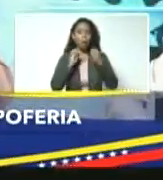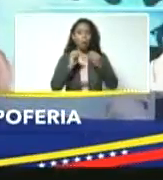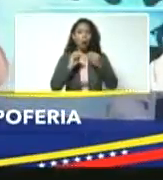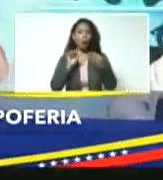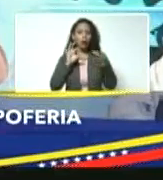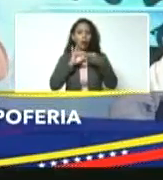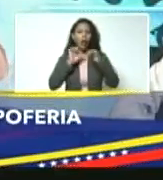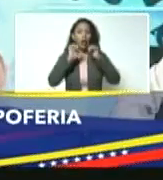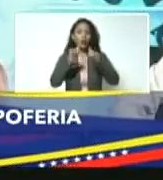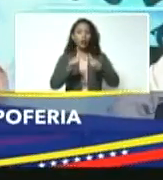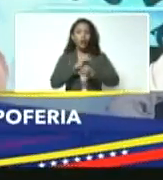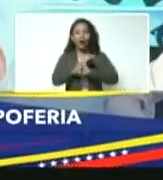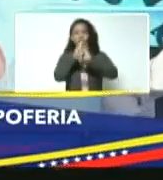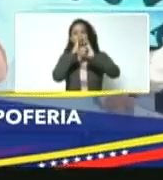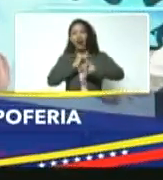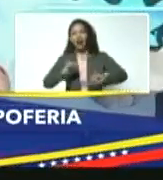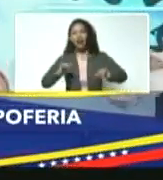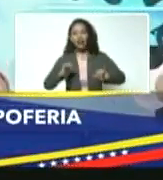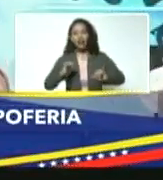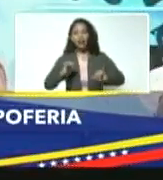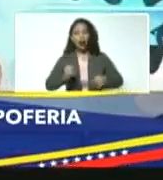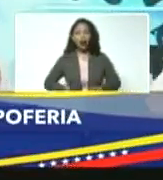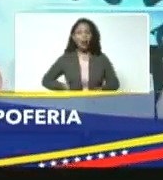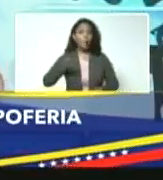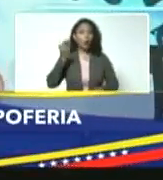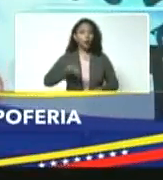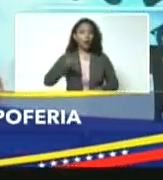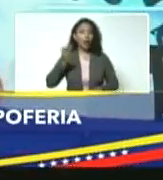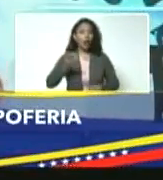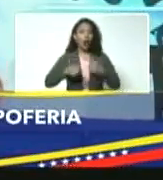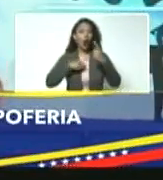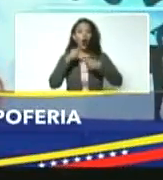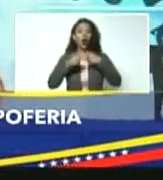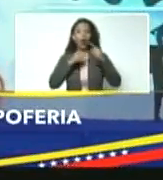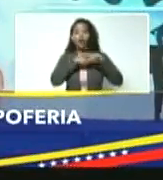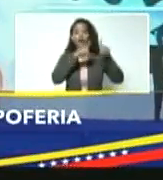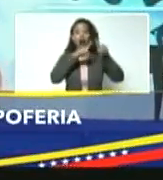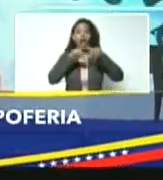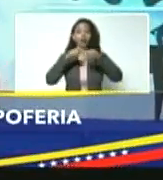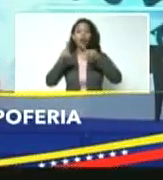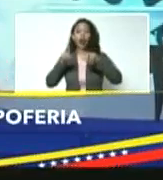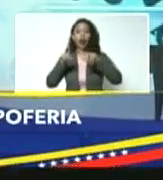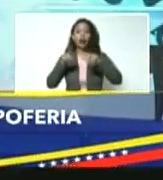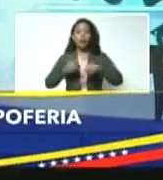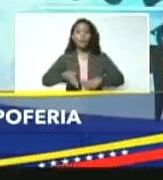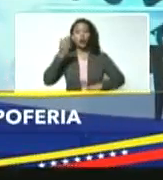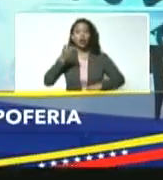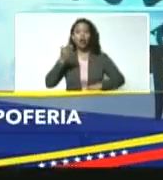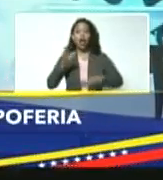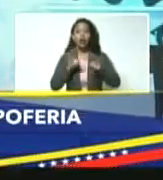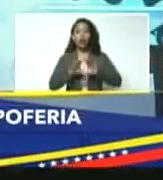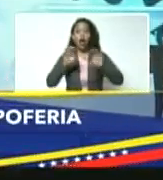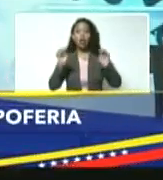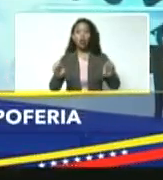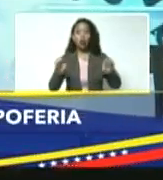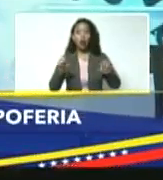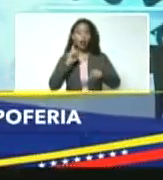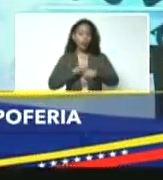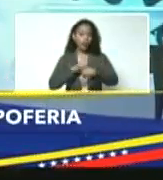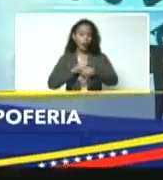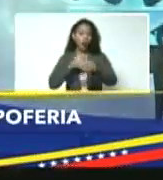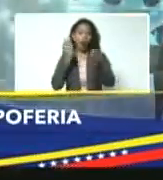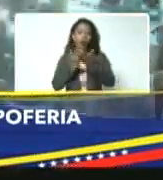un inicio feliz, monumental, colorido, vibrante de la educación en el periodo